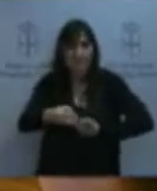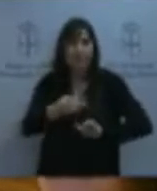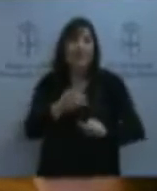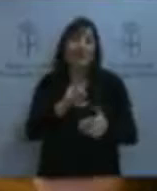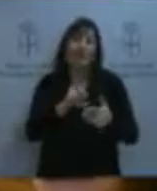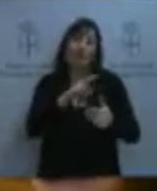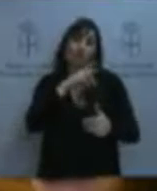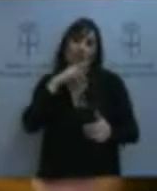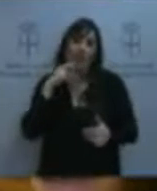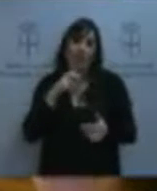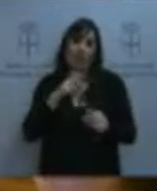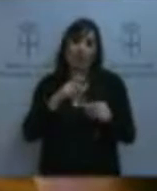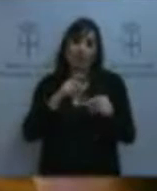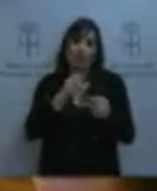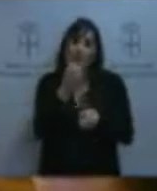se falló en la ubicación.